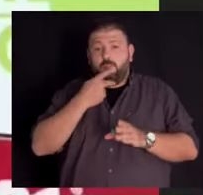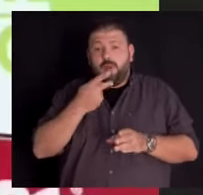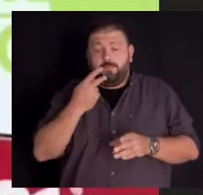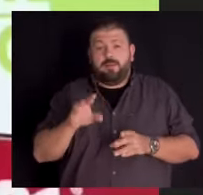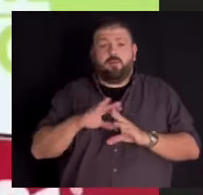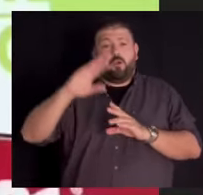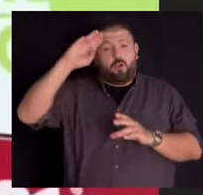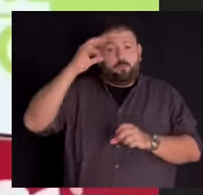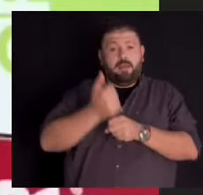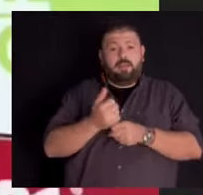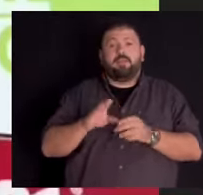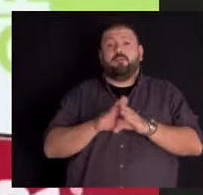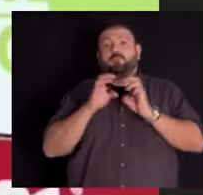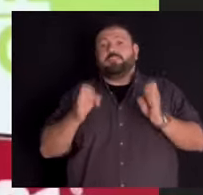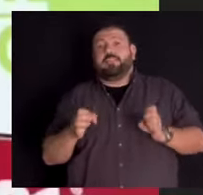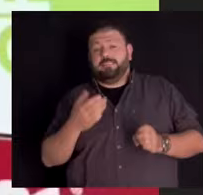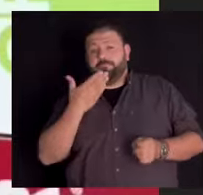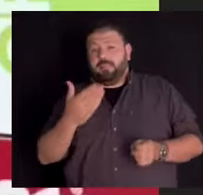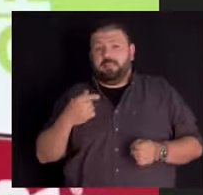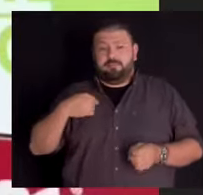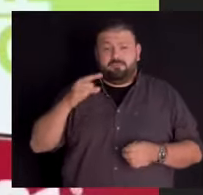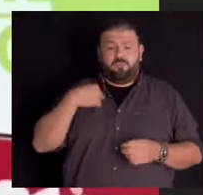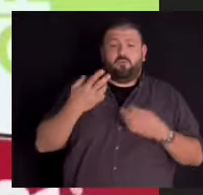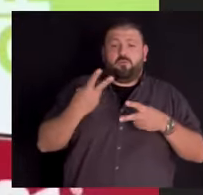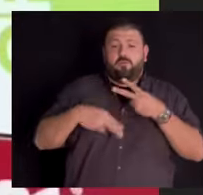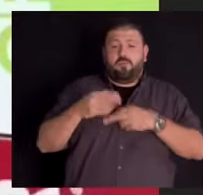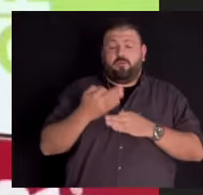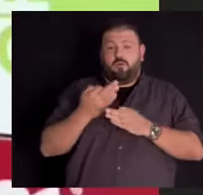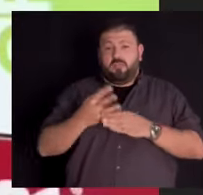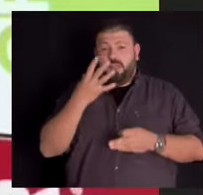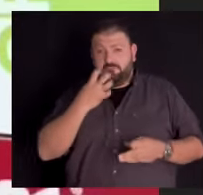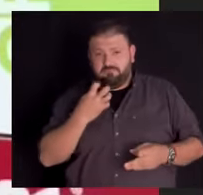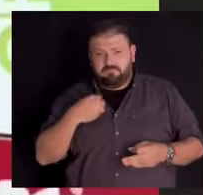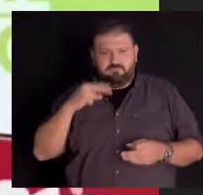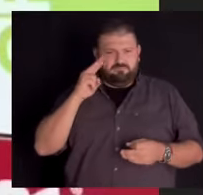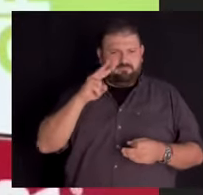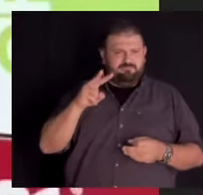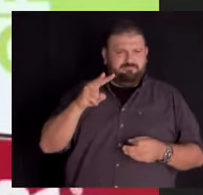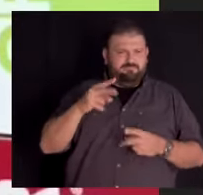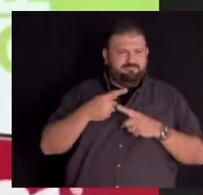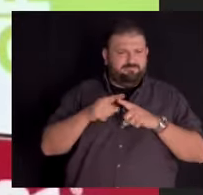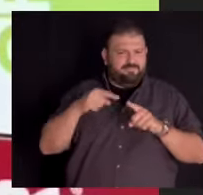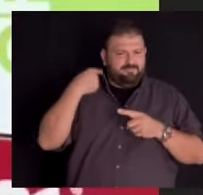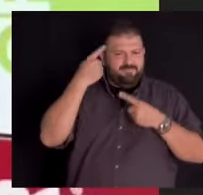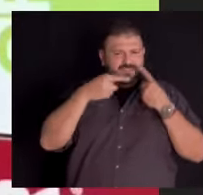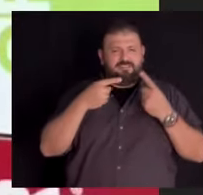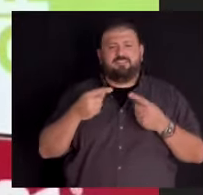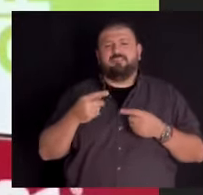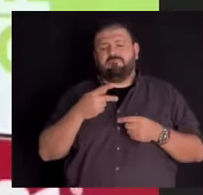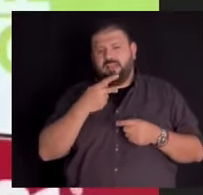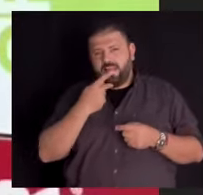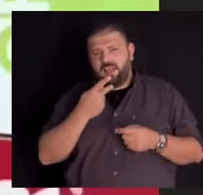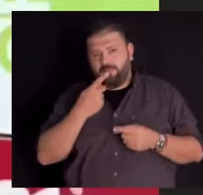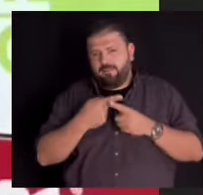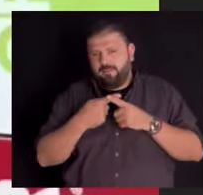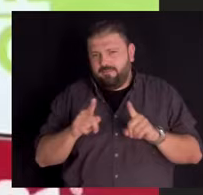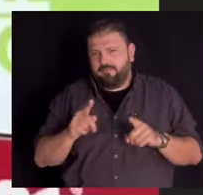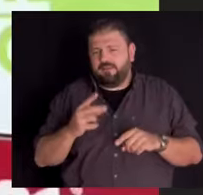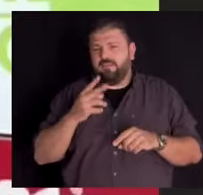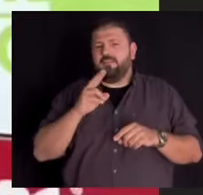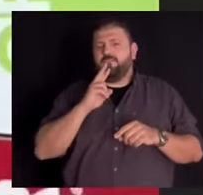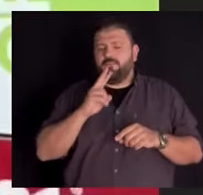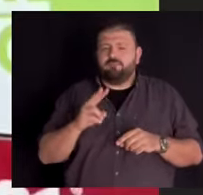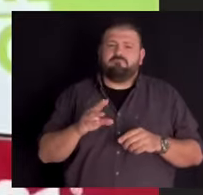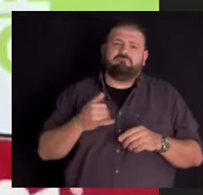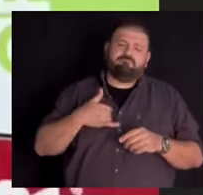bien deprimida. Pues no te lo van a creer. La depresión, ¿cómo tiene que ser? Así como que, ay, relajadito, sí, ay,